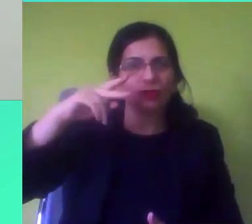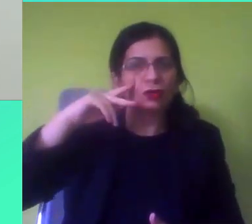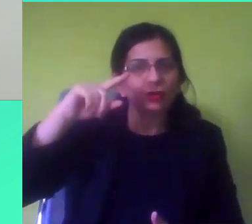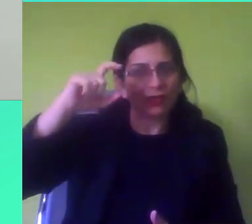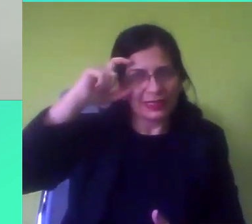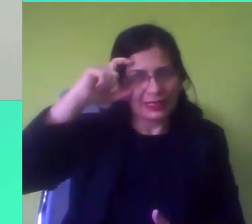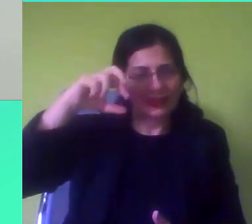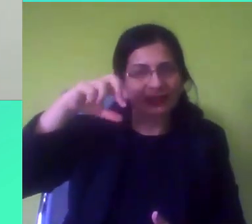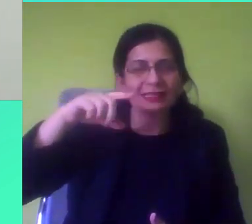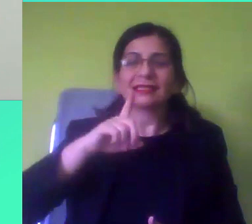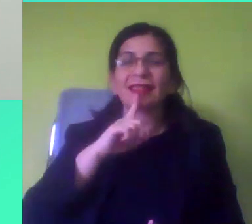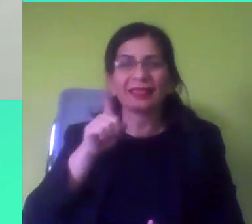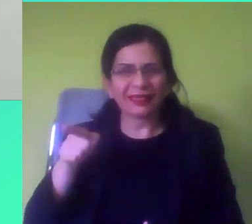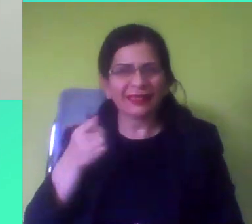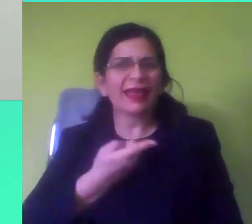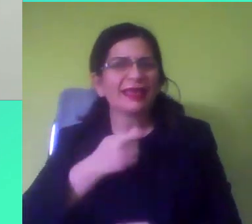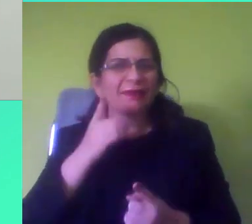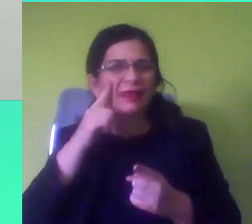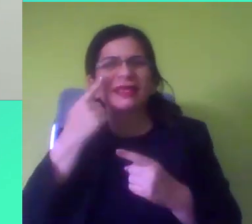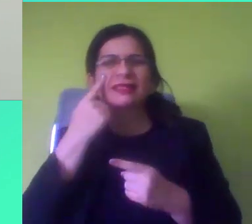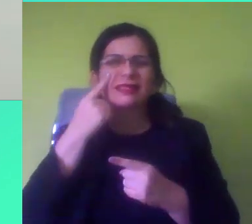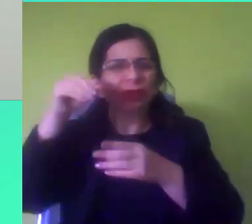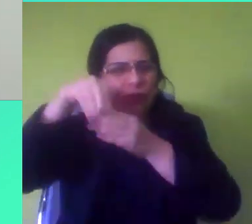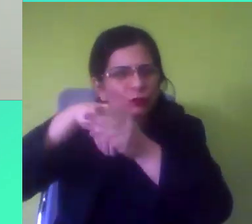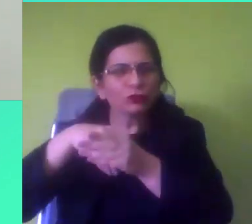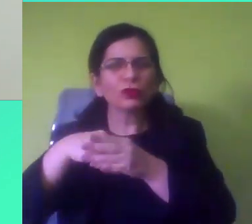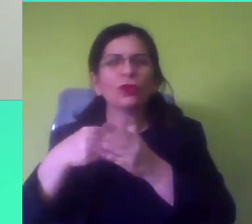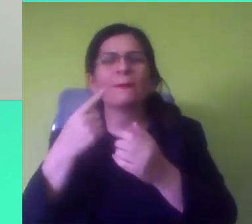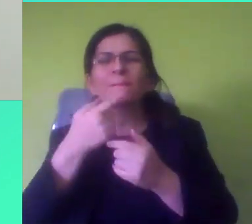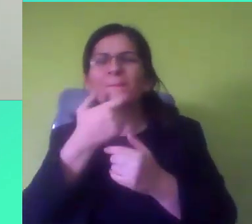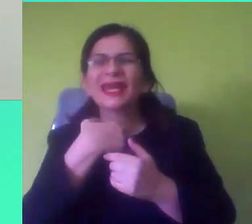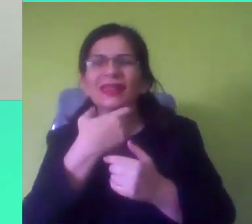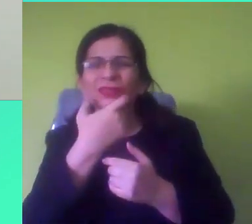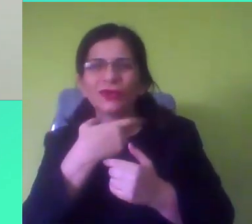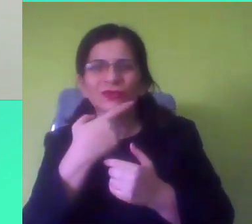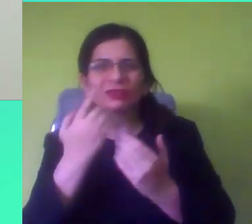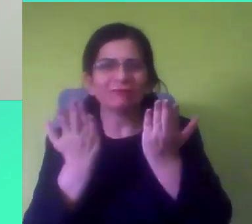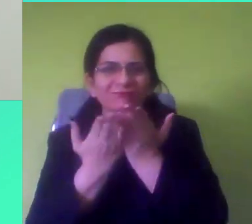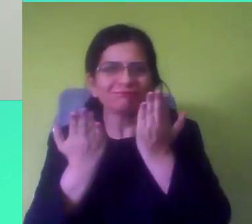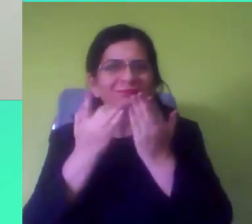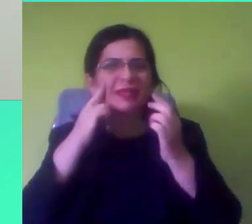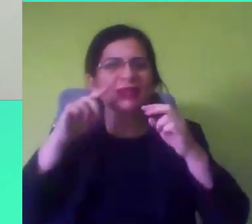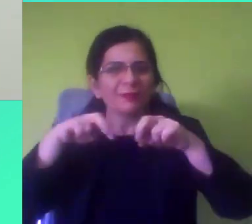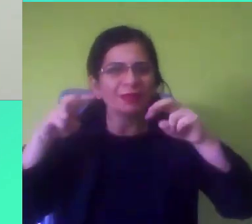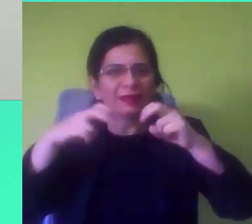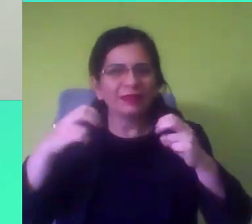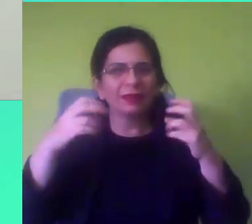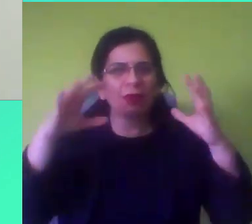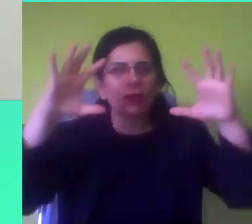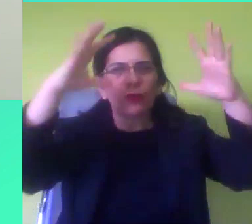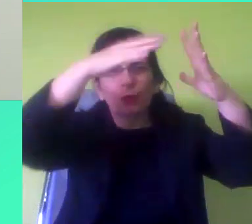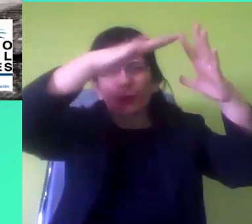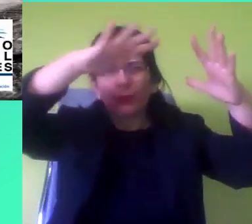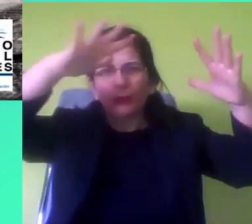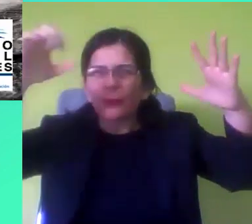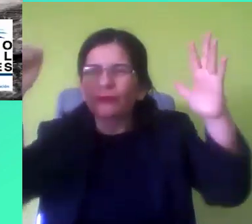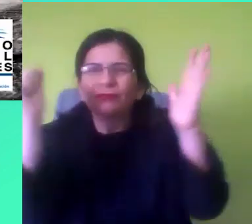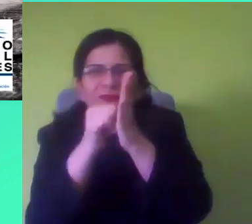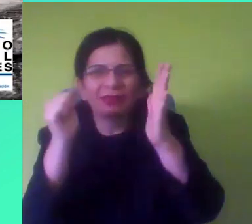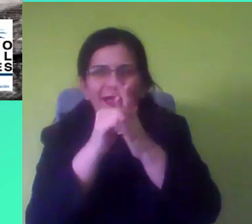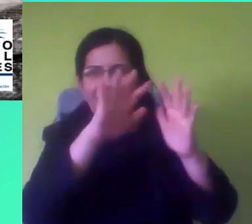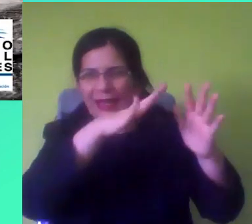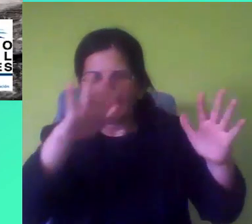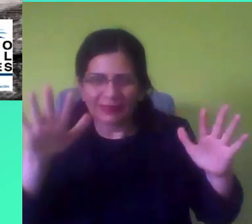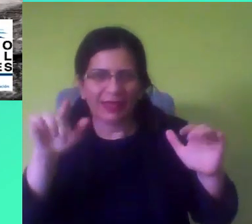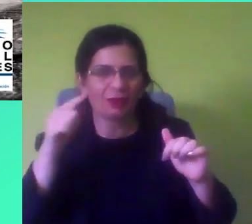el instituto que estudia glaciares en Mendoza, y trabajo particularmente en el Proyecto Alimentario Nacional de Glaciares,